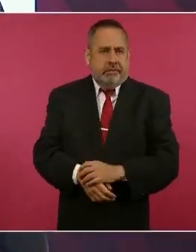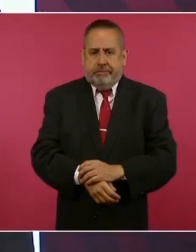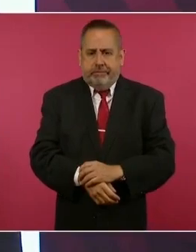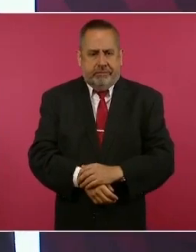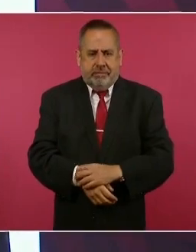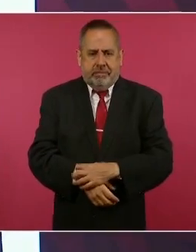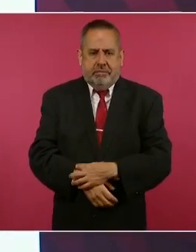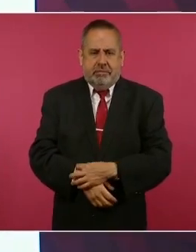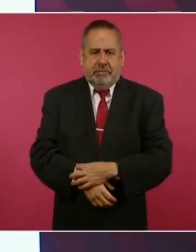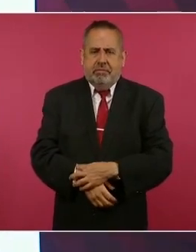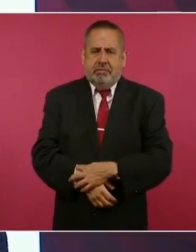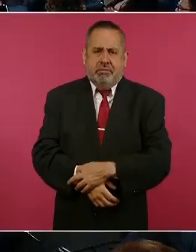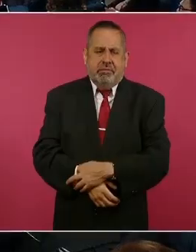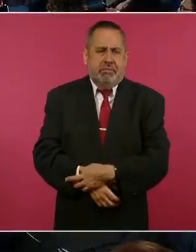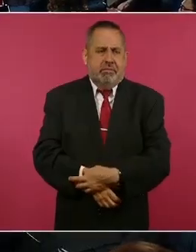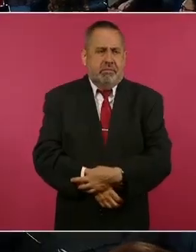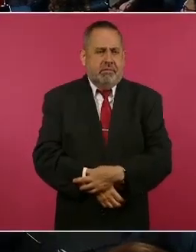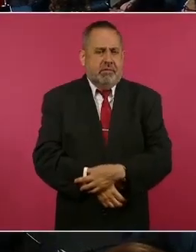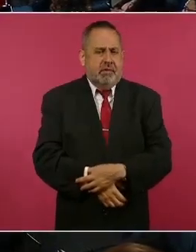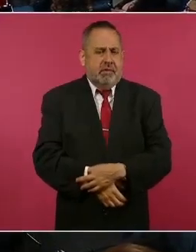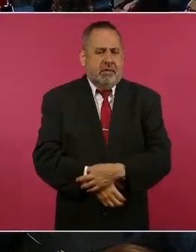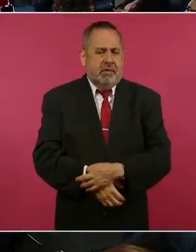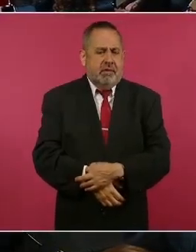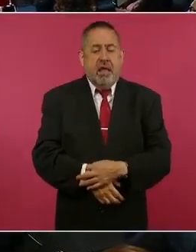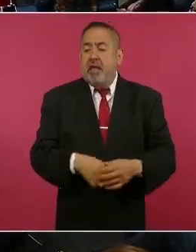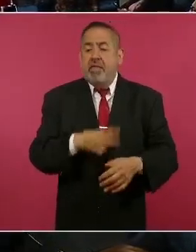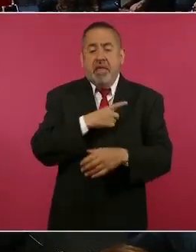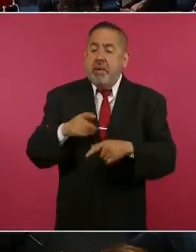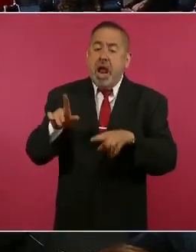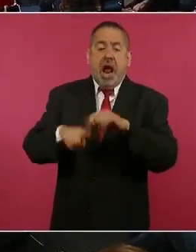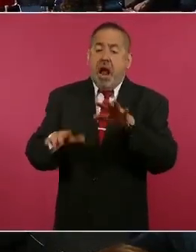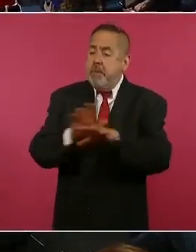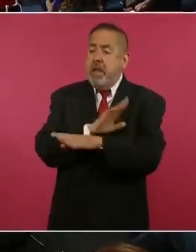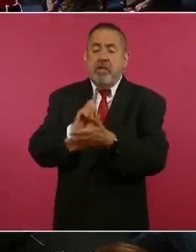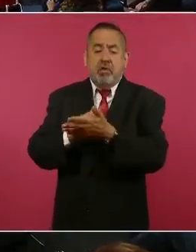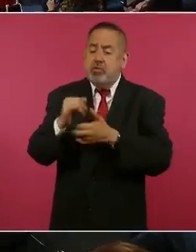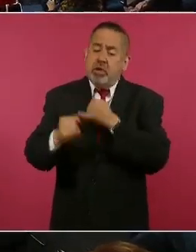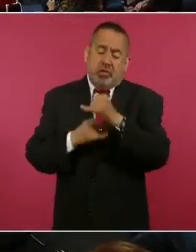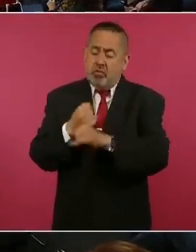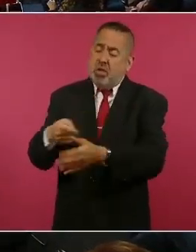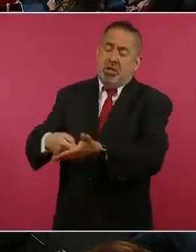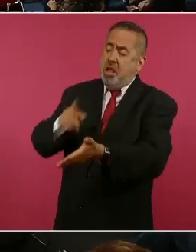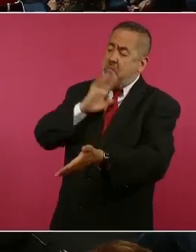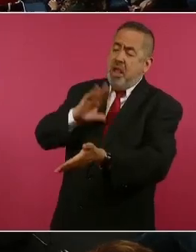que se modifique el derecho internacional